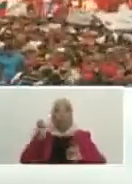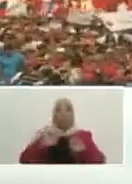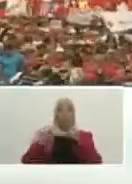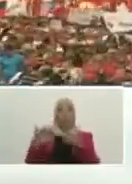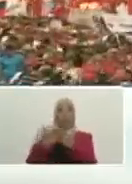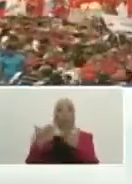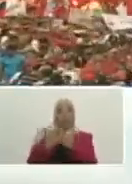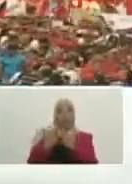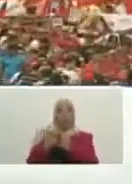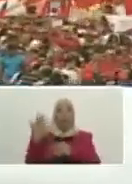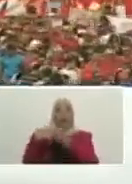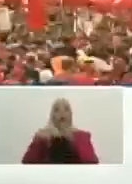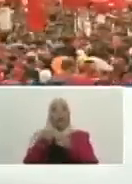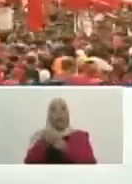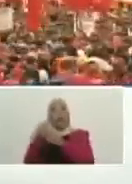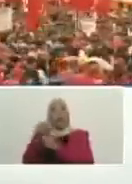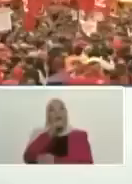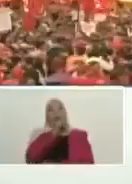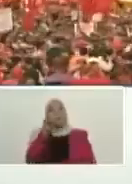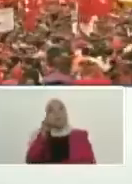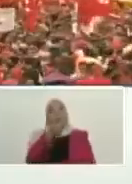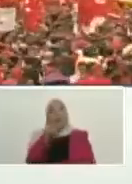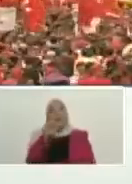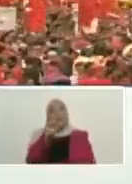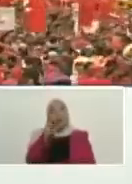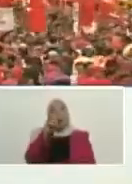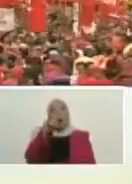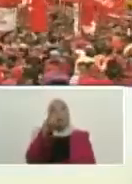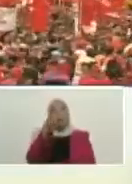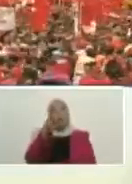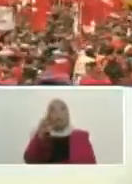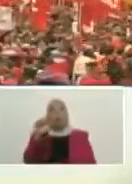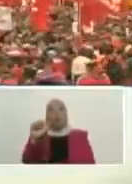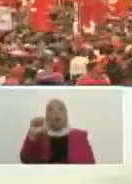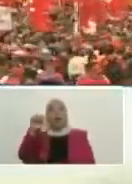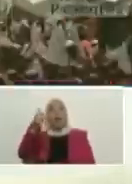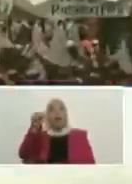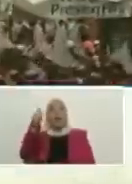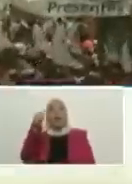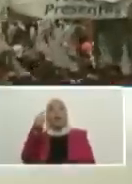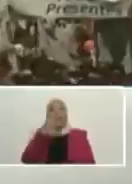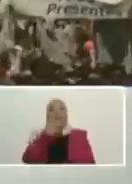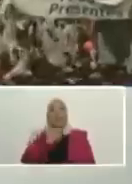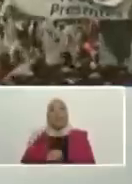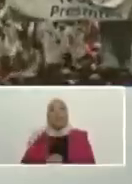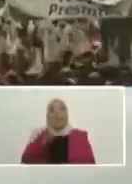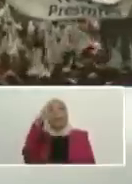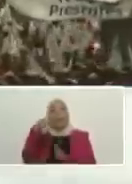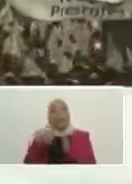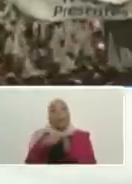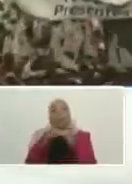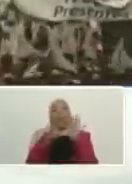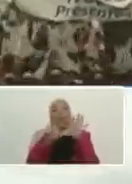allá en Santa Inés aquel 10 de diciembre